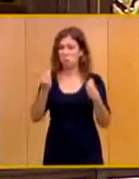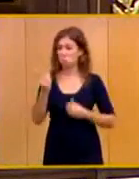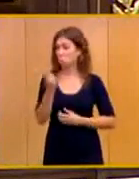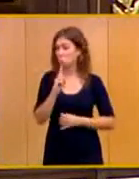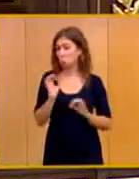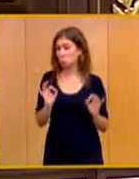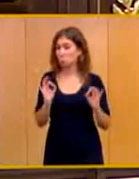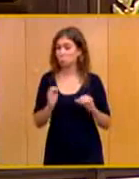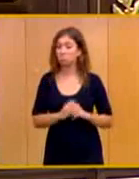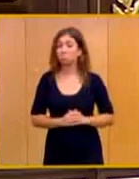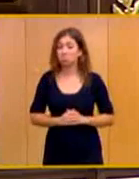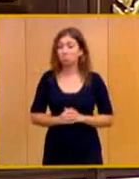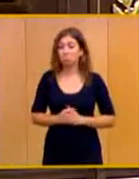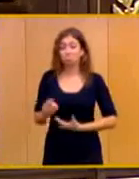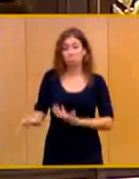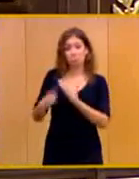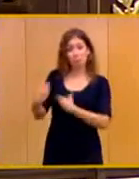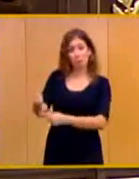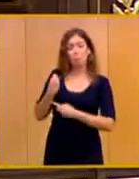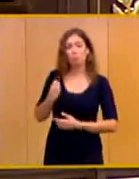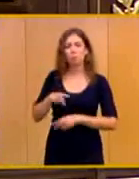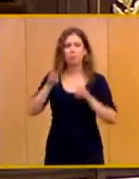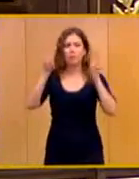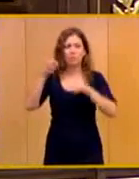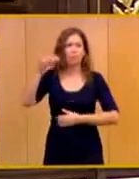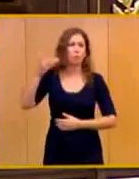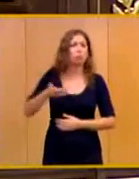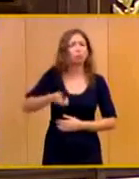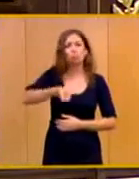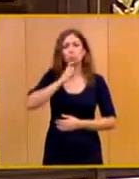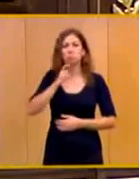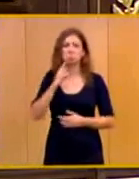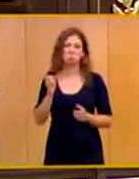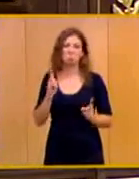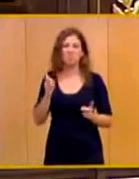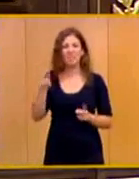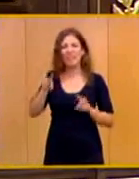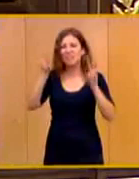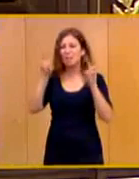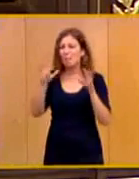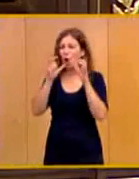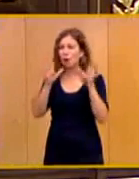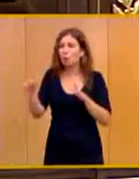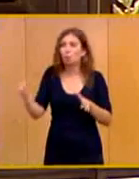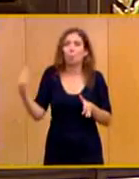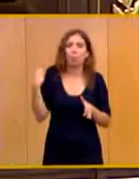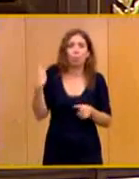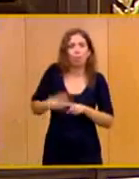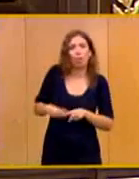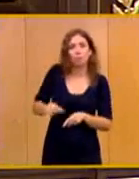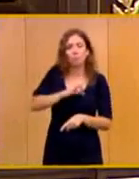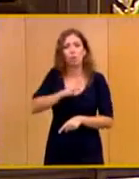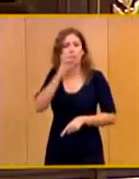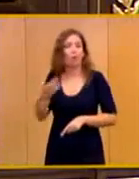No es una reforma que afecte a temas difíciles, de esos antipáticos que usted me reclamaba, señor Rajoy, y que este